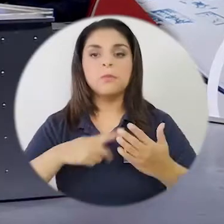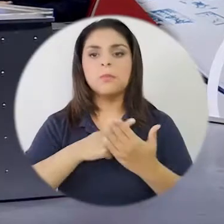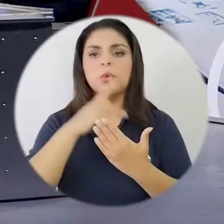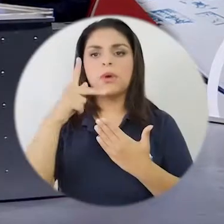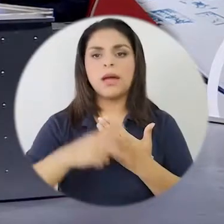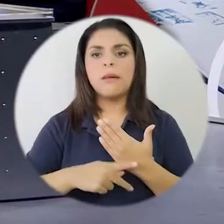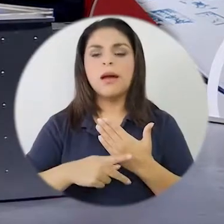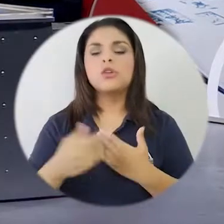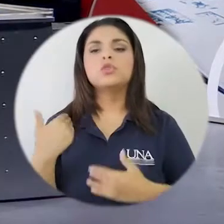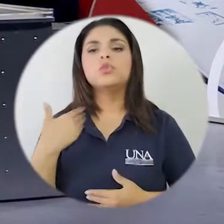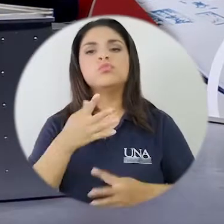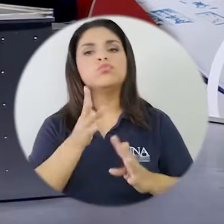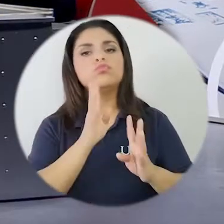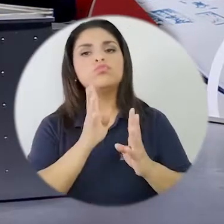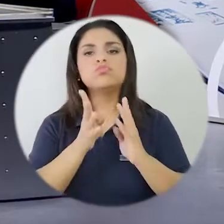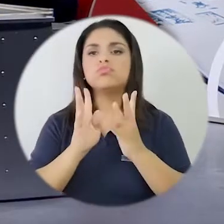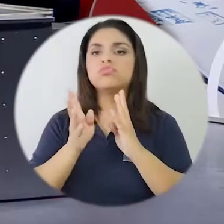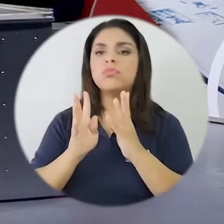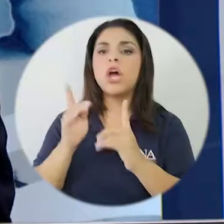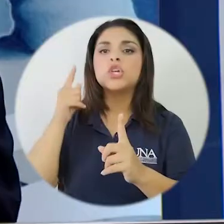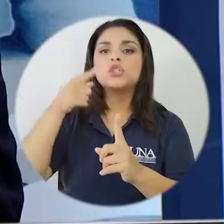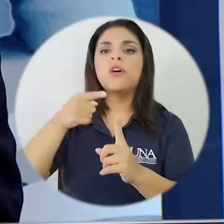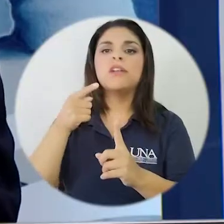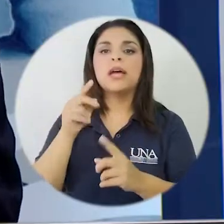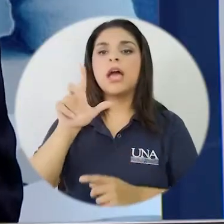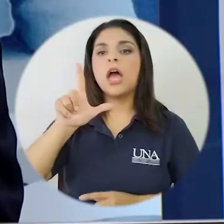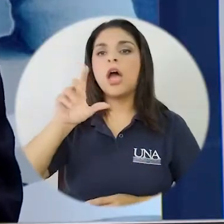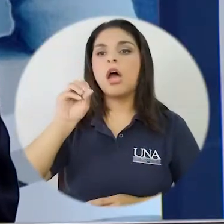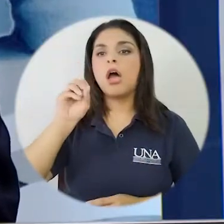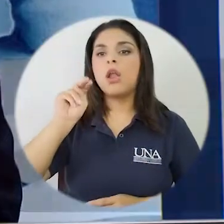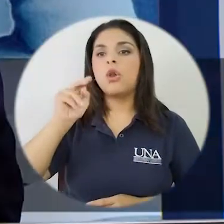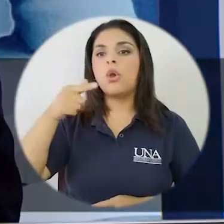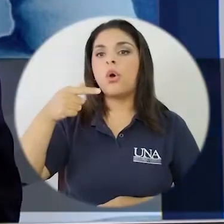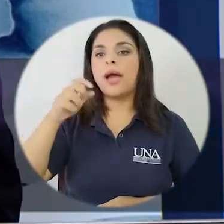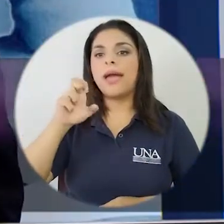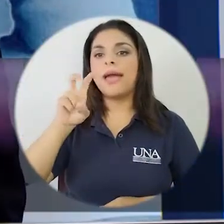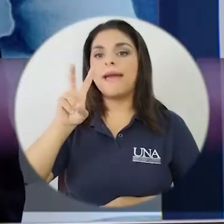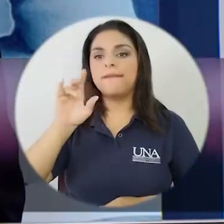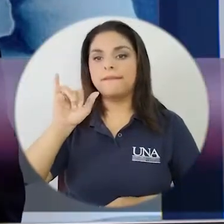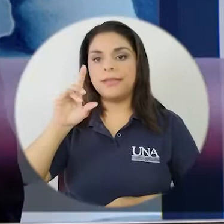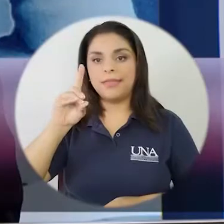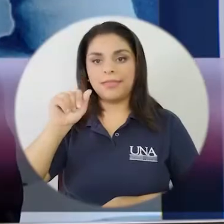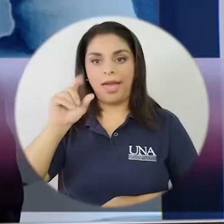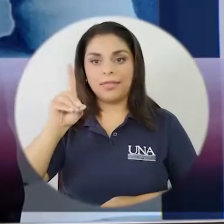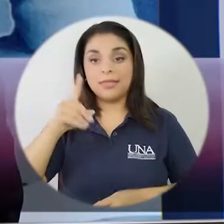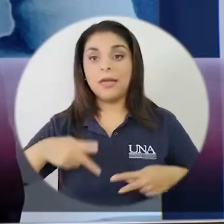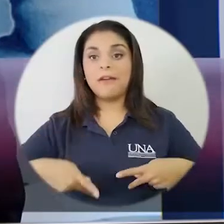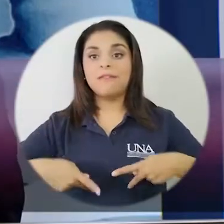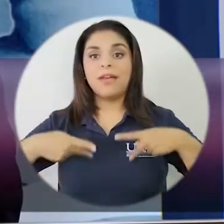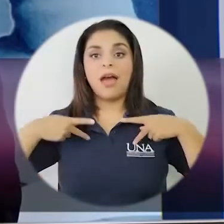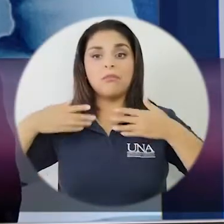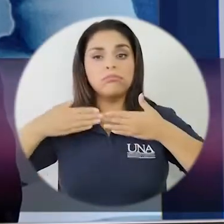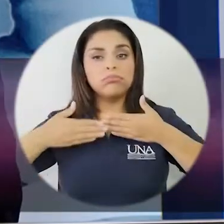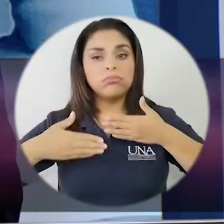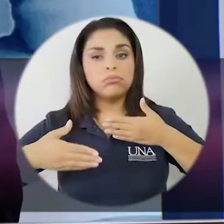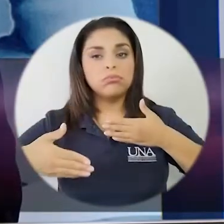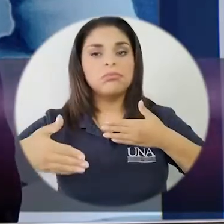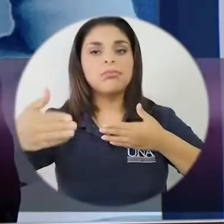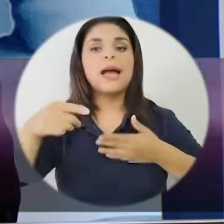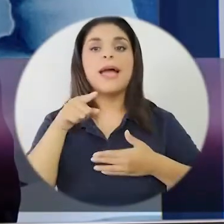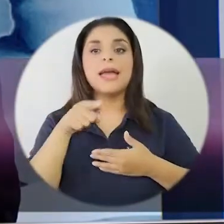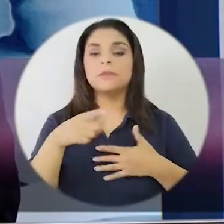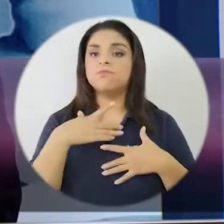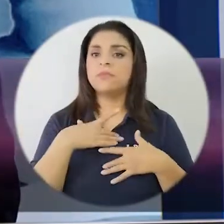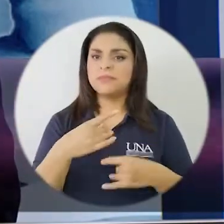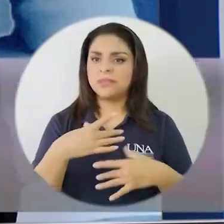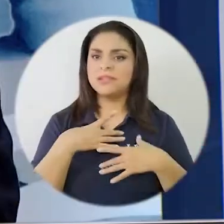aquí, estábamos conversando sobre la longevidad y decía que uno de los factores más interesantes